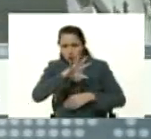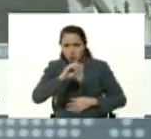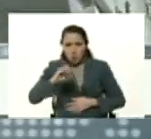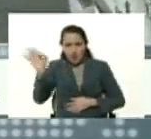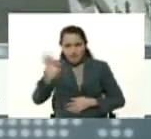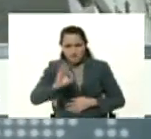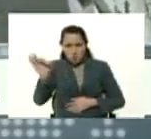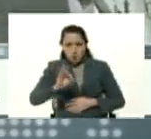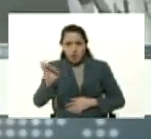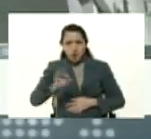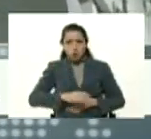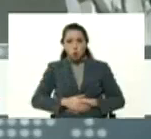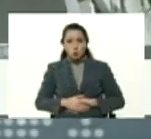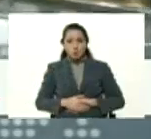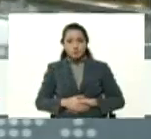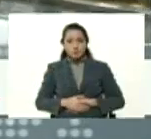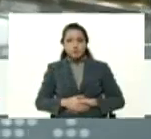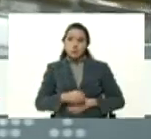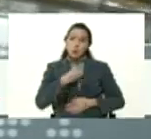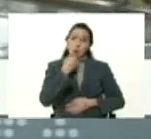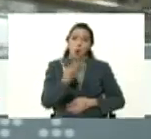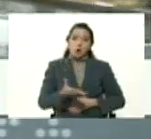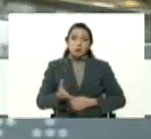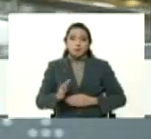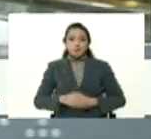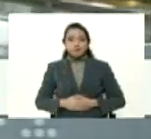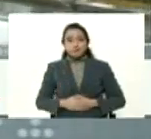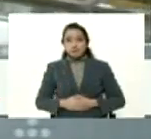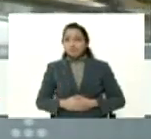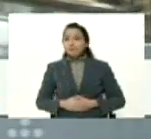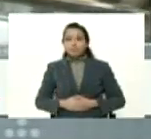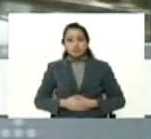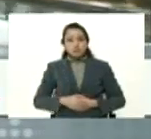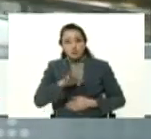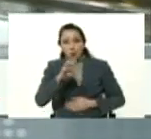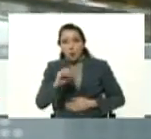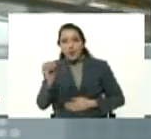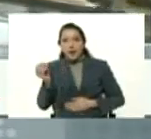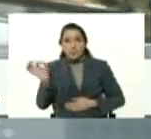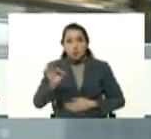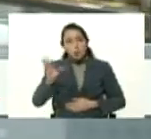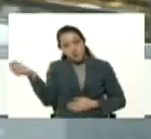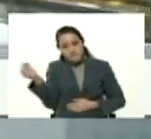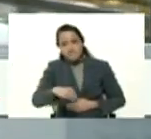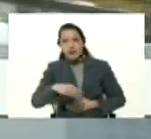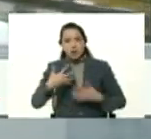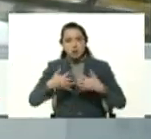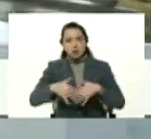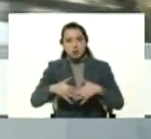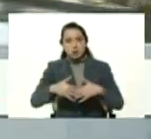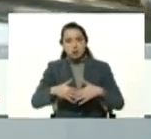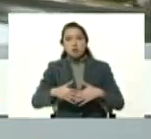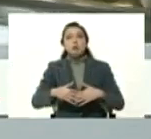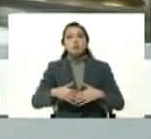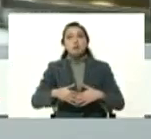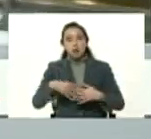50%, bueno, activemos el otro 50% de la industria con